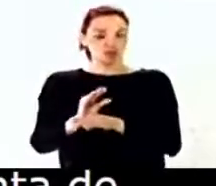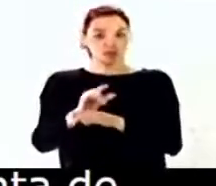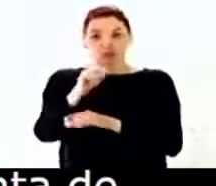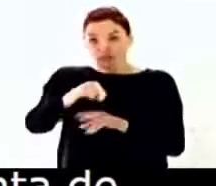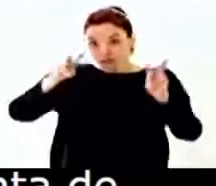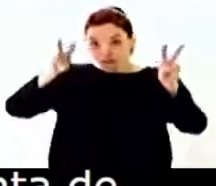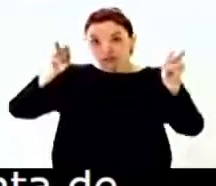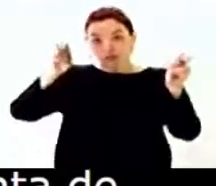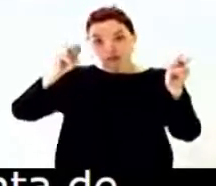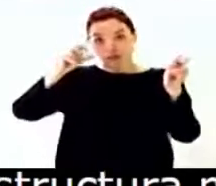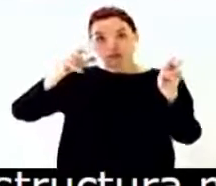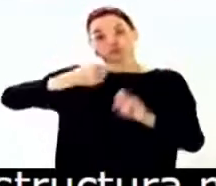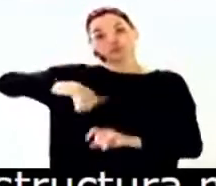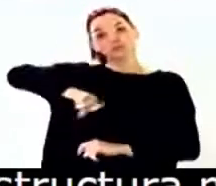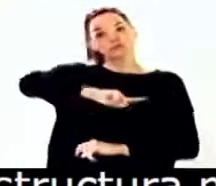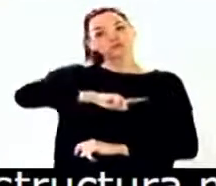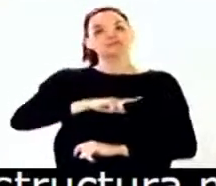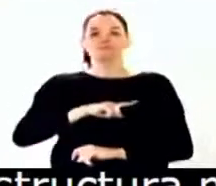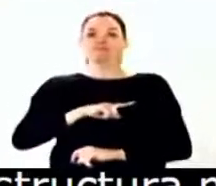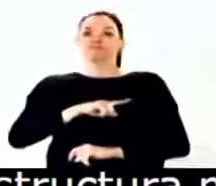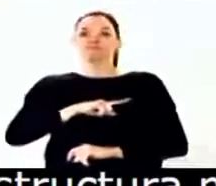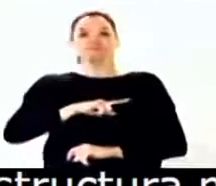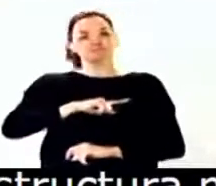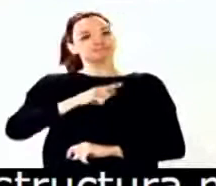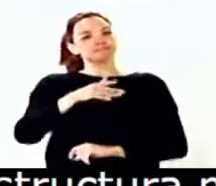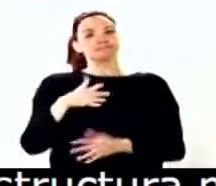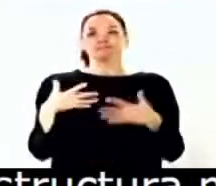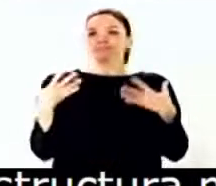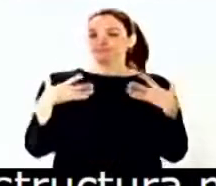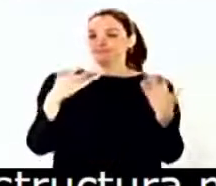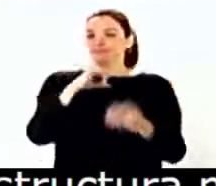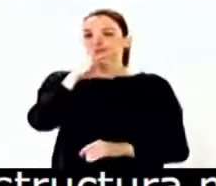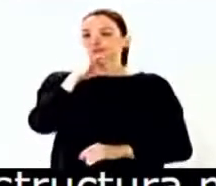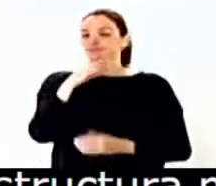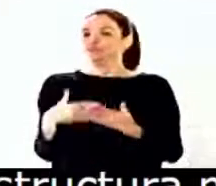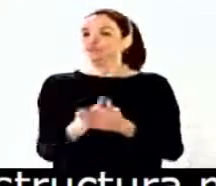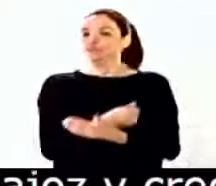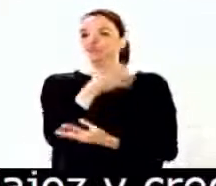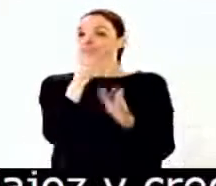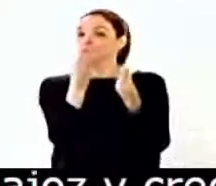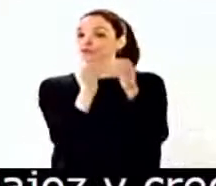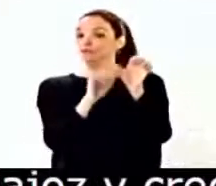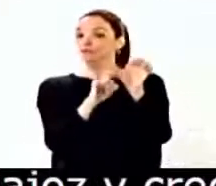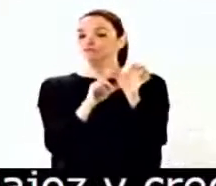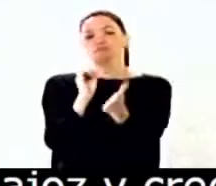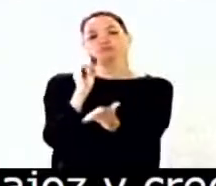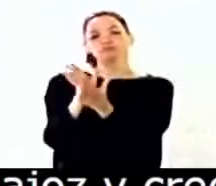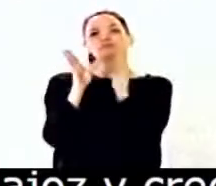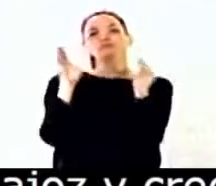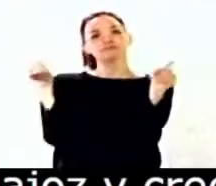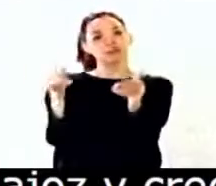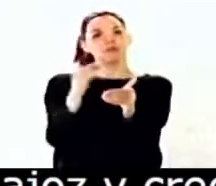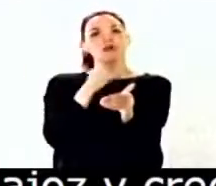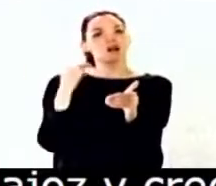asunto del que todos nos tenemos que alegrar, que la Junta de Extremadura apuesta por la ciudad de